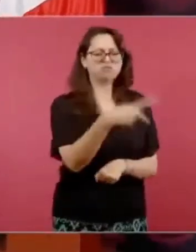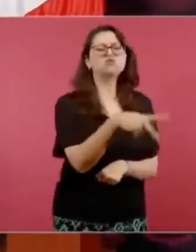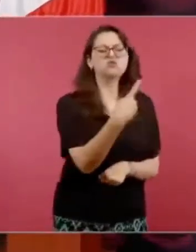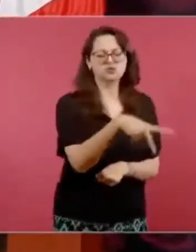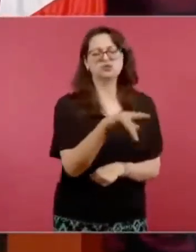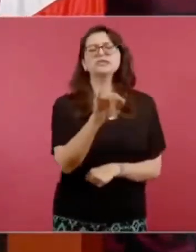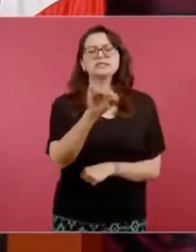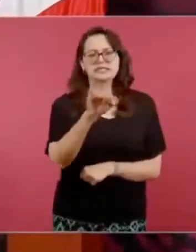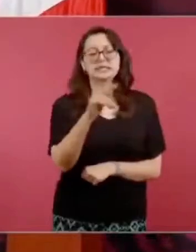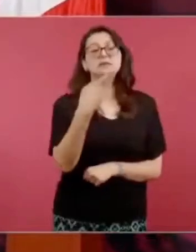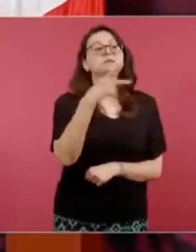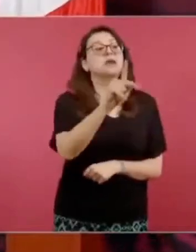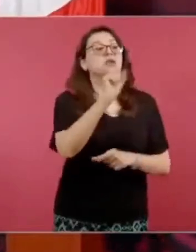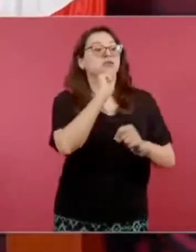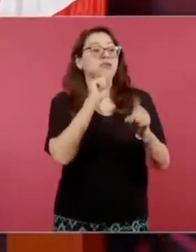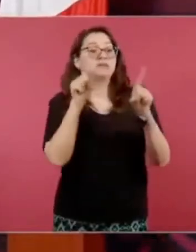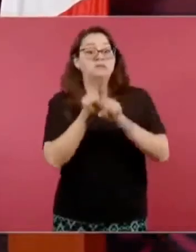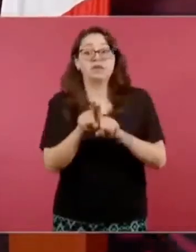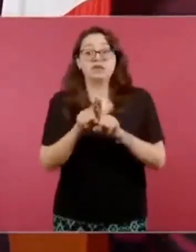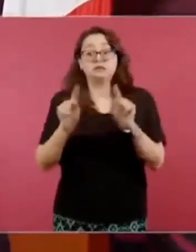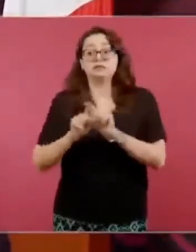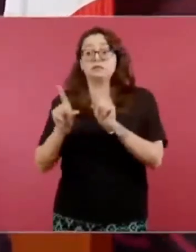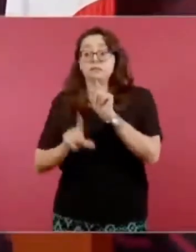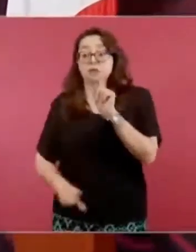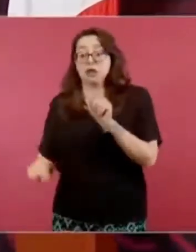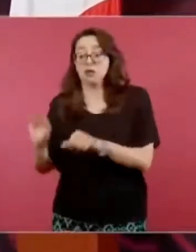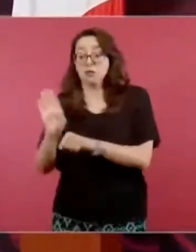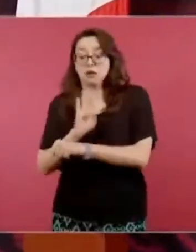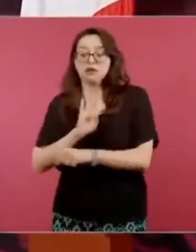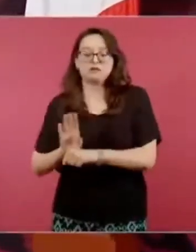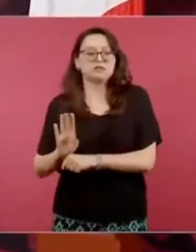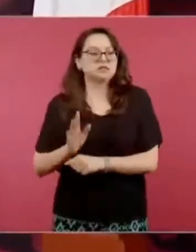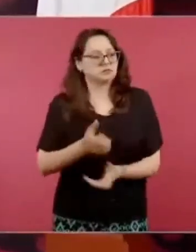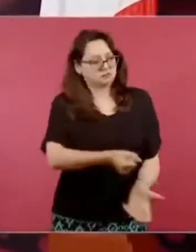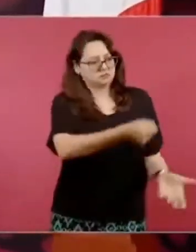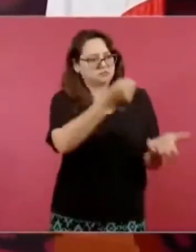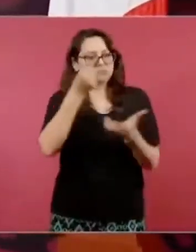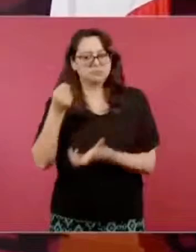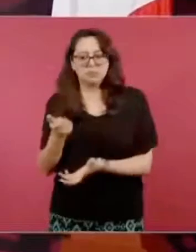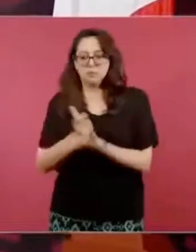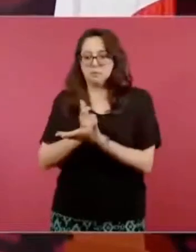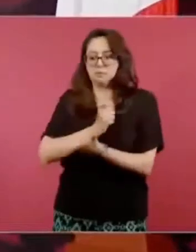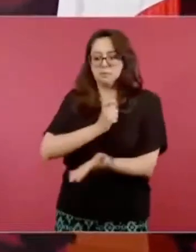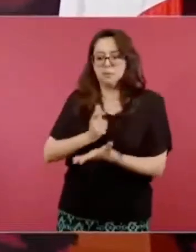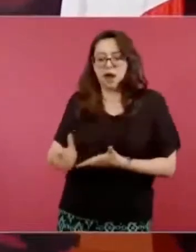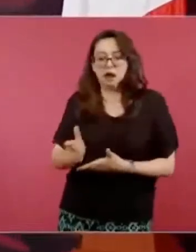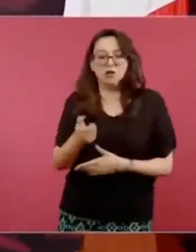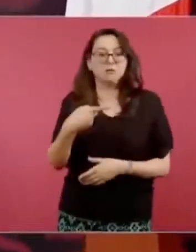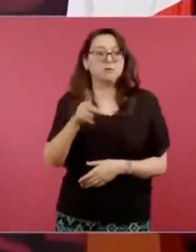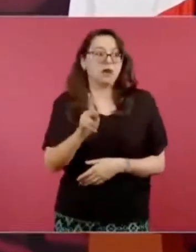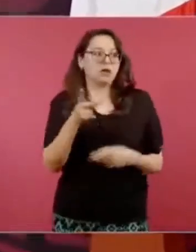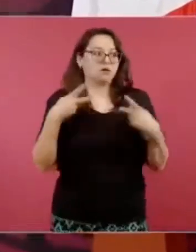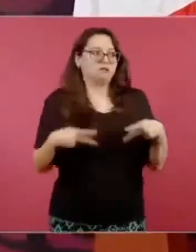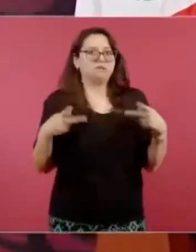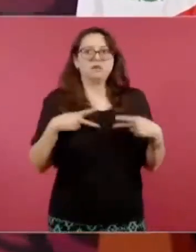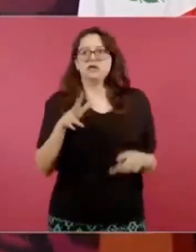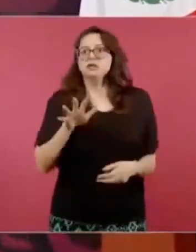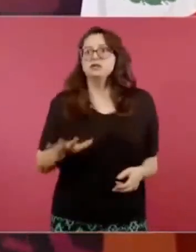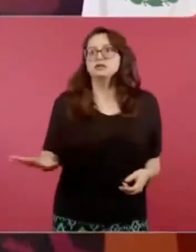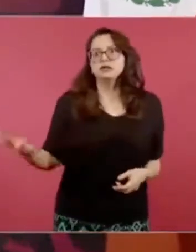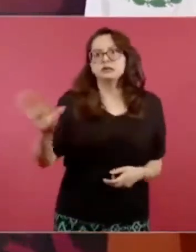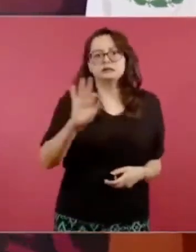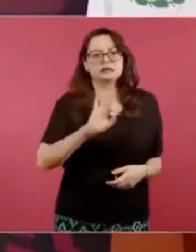buena, ¿sí?, yo iba a quedar, ¿sí?, bajo sospecha,